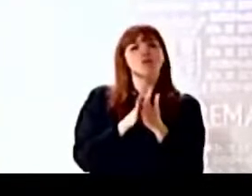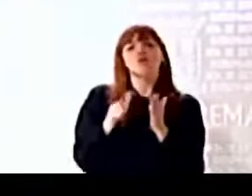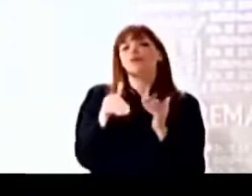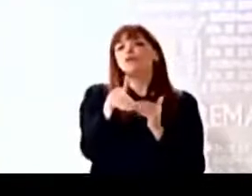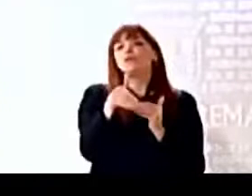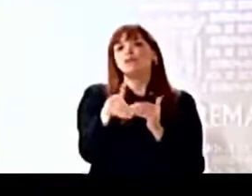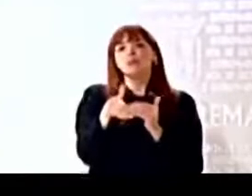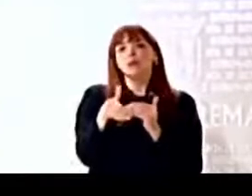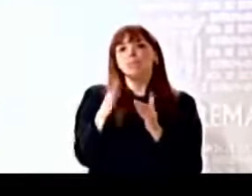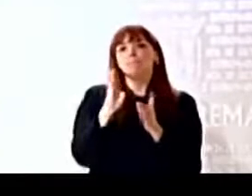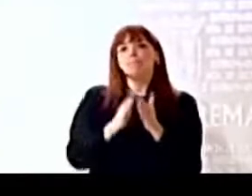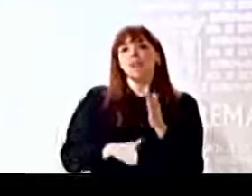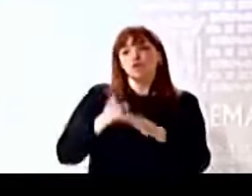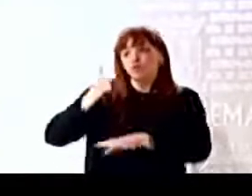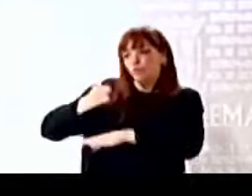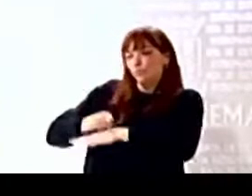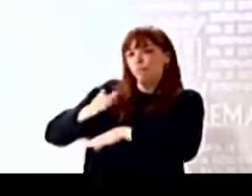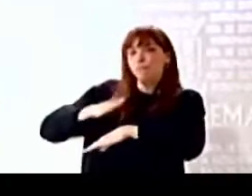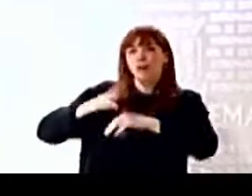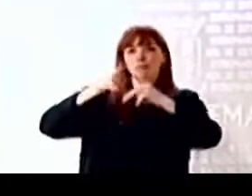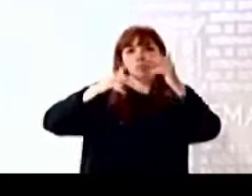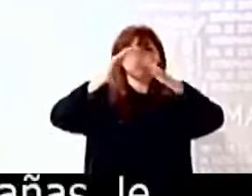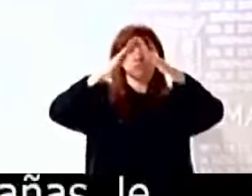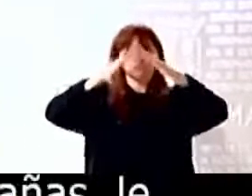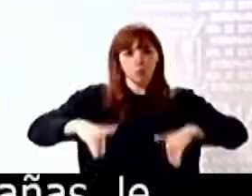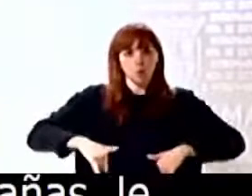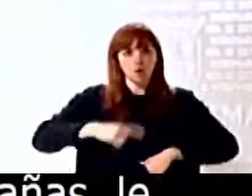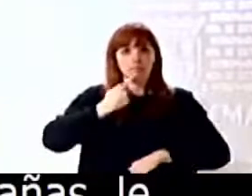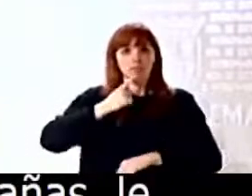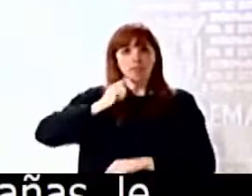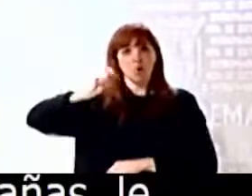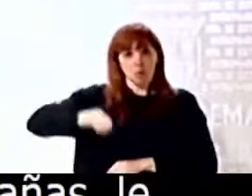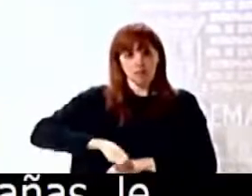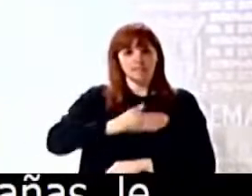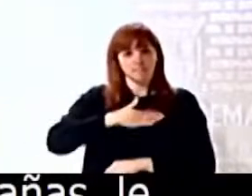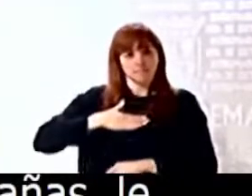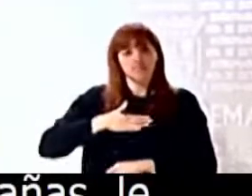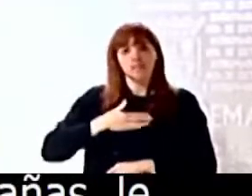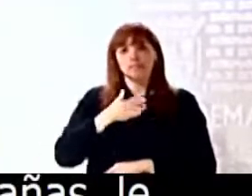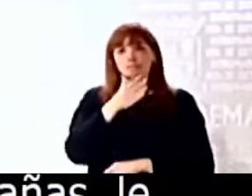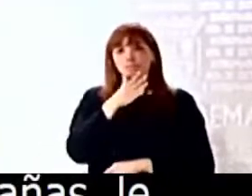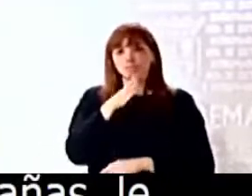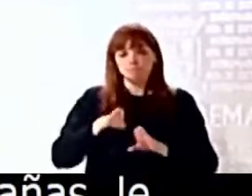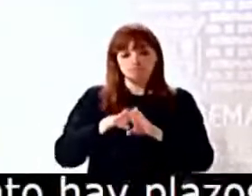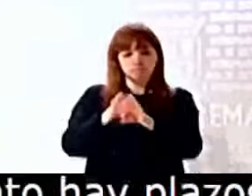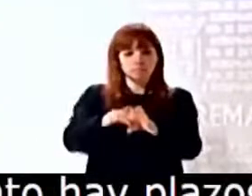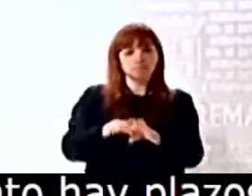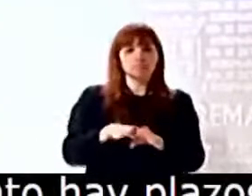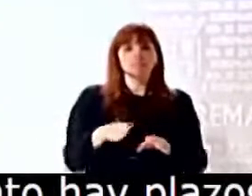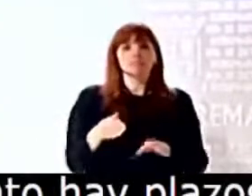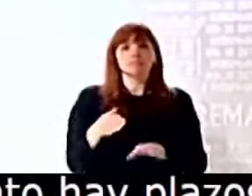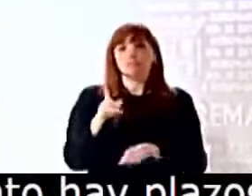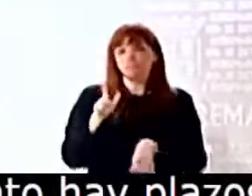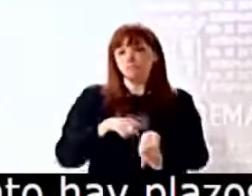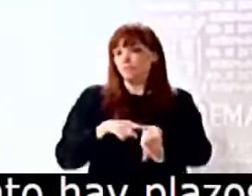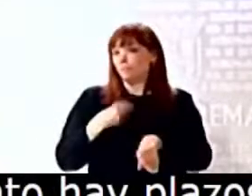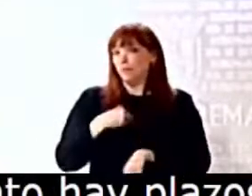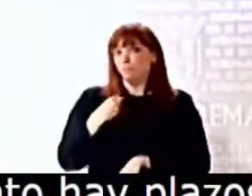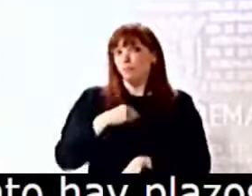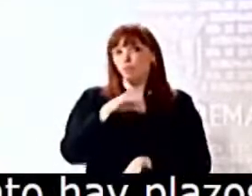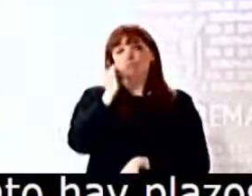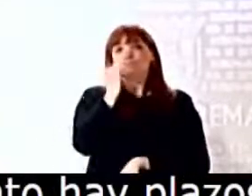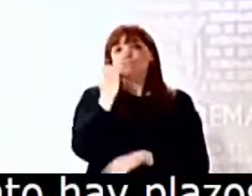ese derribo parcial que sí, pues ordenó el Tribunal Superior de Justicia de Extremadura y que es paralelo a ese recurso de amparo que ha anunciado la Junta que va a presentar